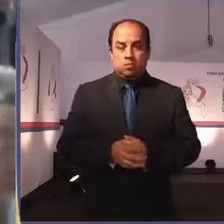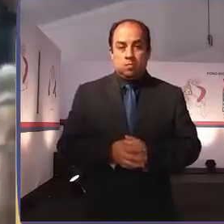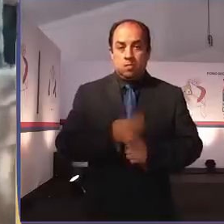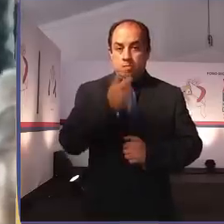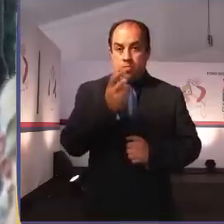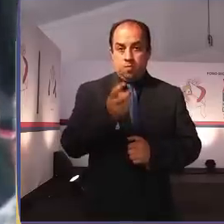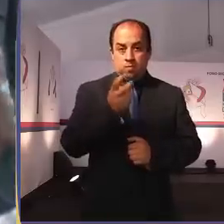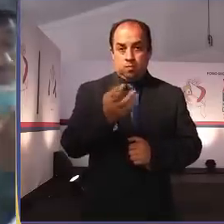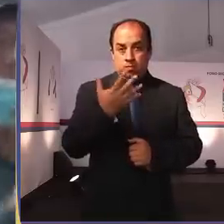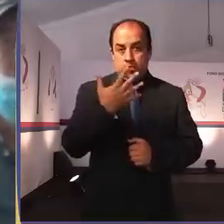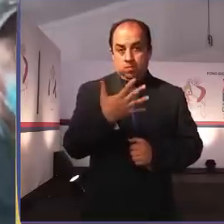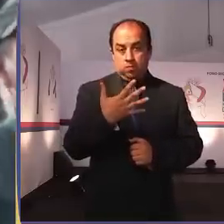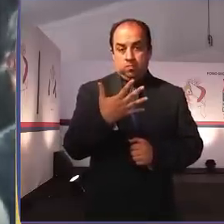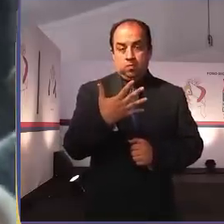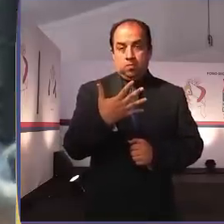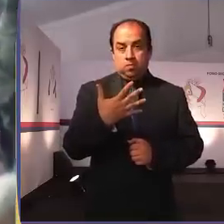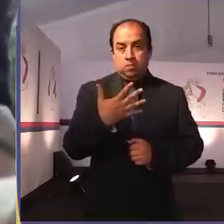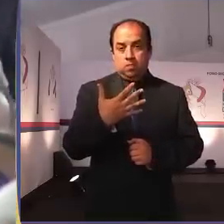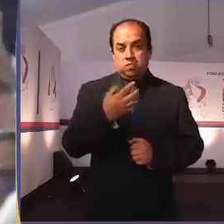estos